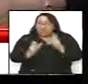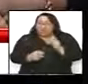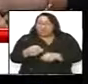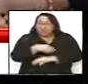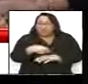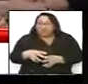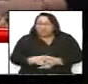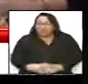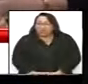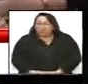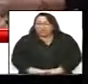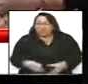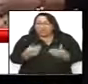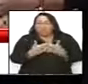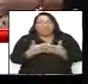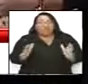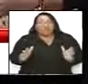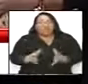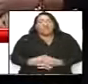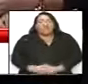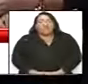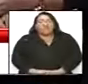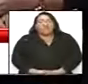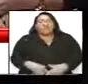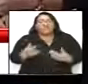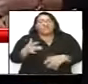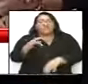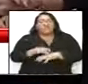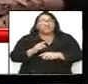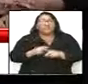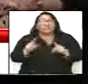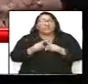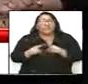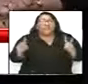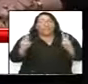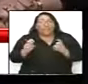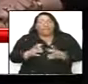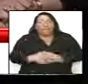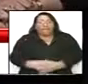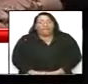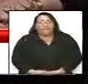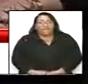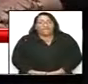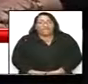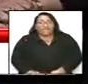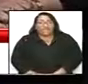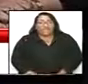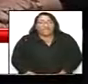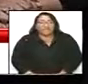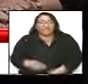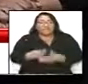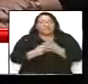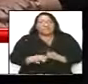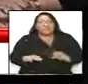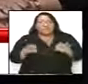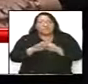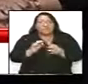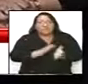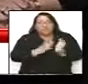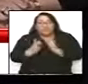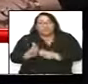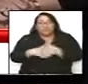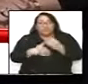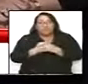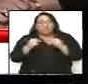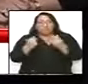profesional, muy abierta, se han tocado diferentes temas que son de interés por parte